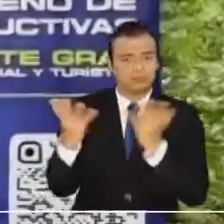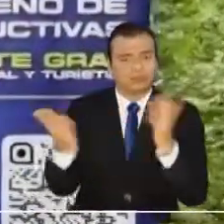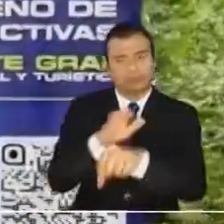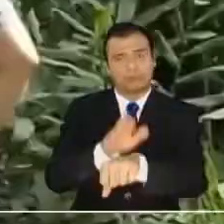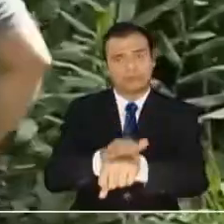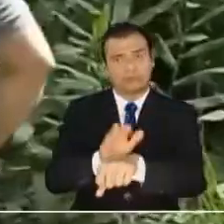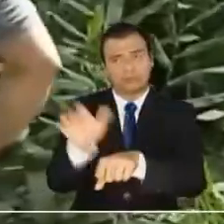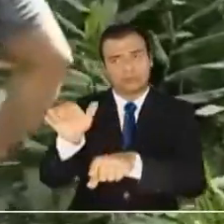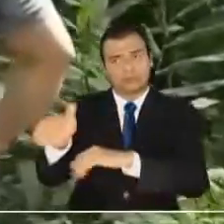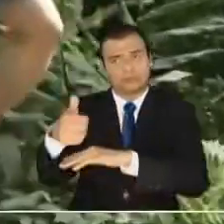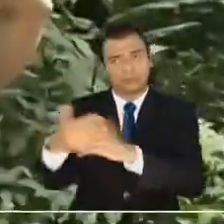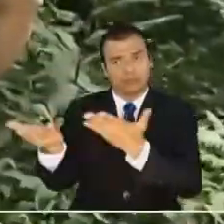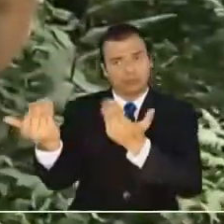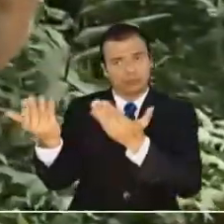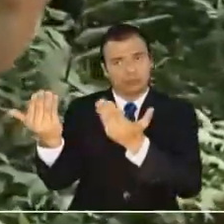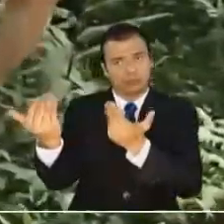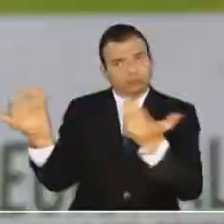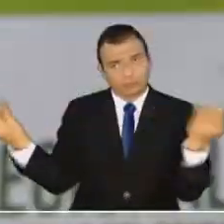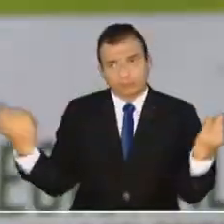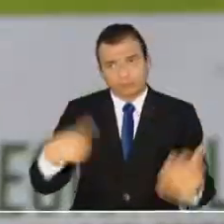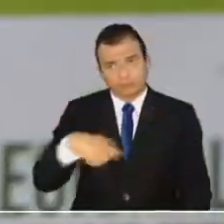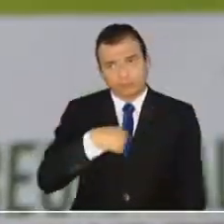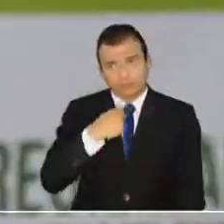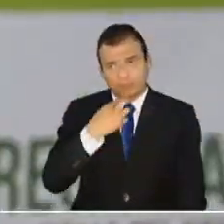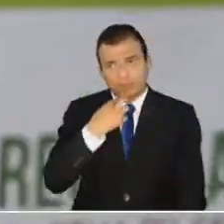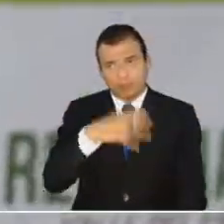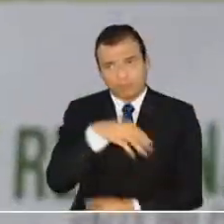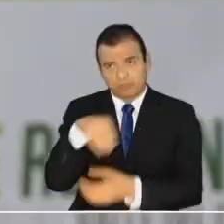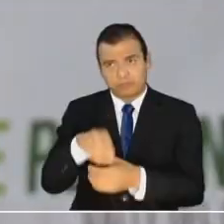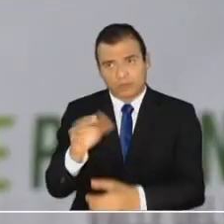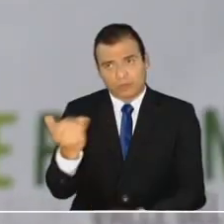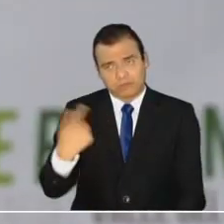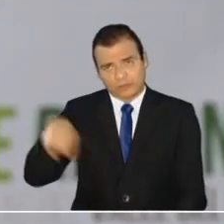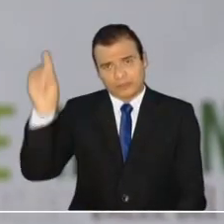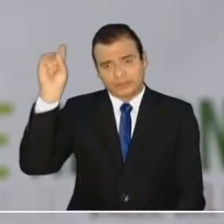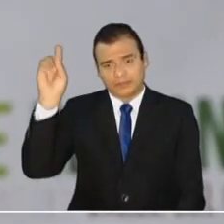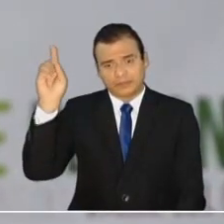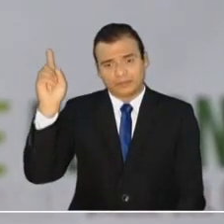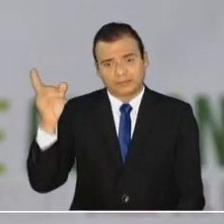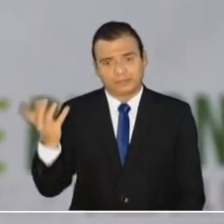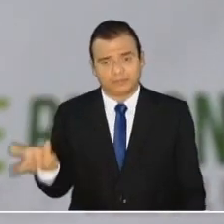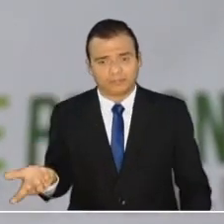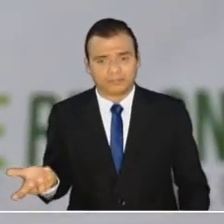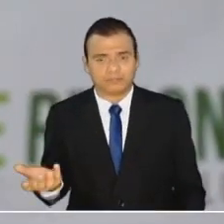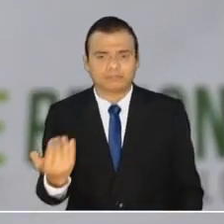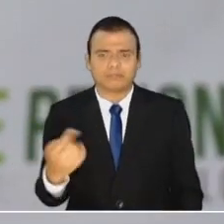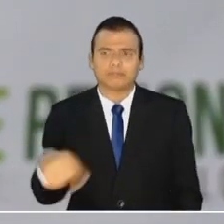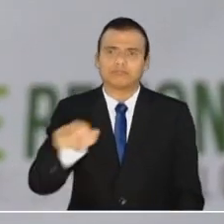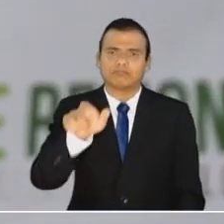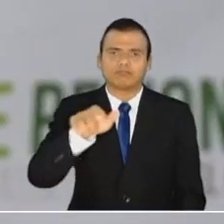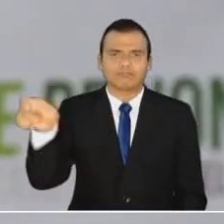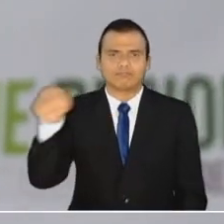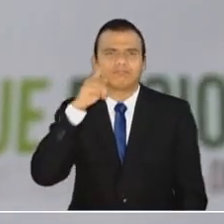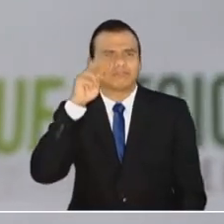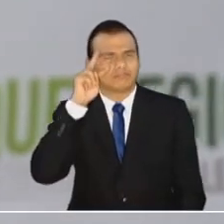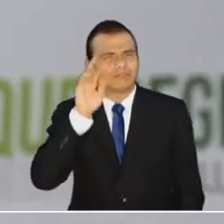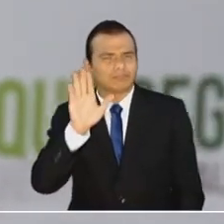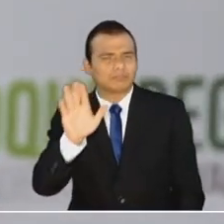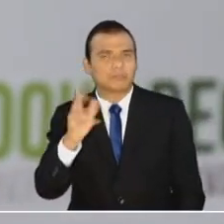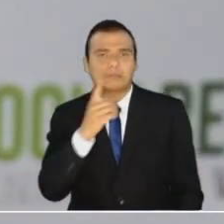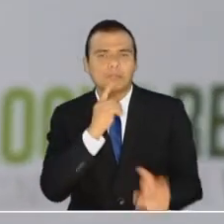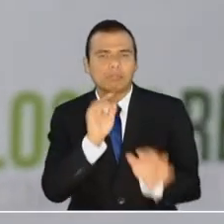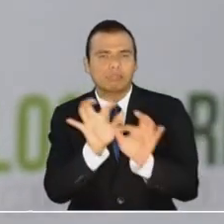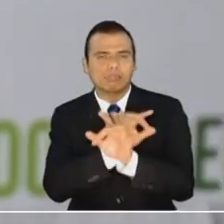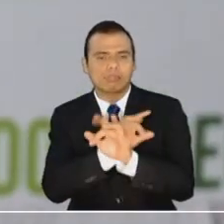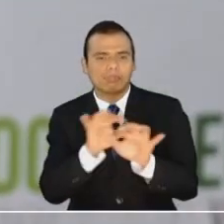no se permitirá construcción alguna en este lugar. Estamos encontrando personas inescrupulosas que quieren vender los predios donde están